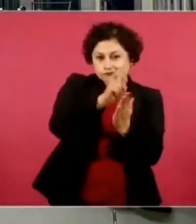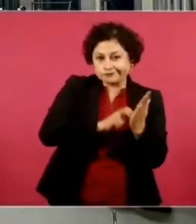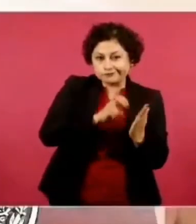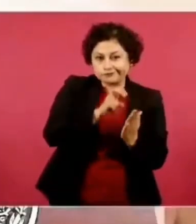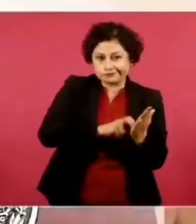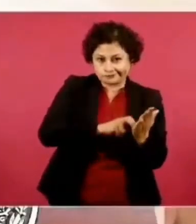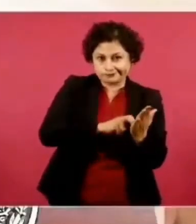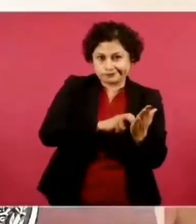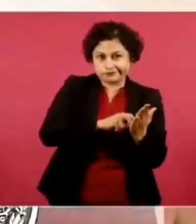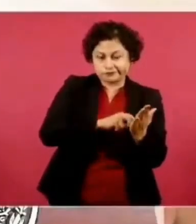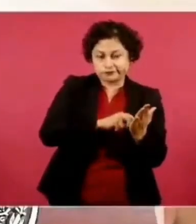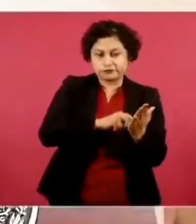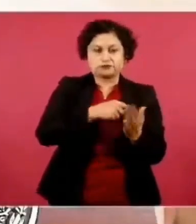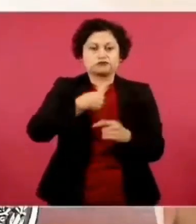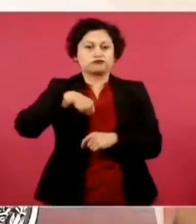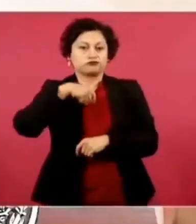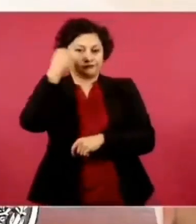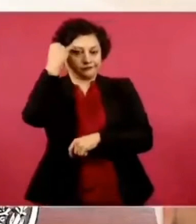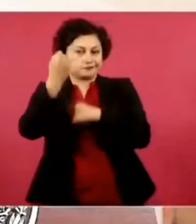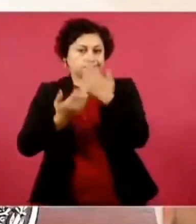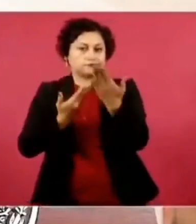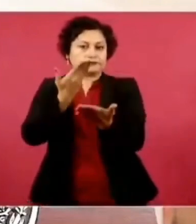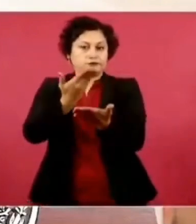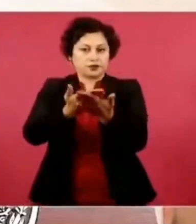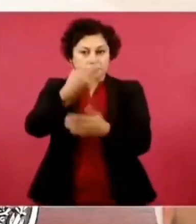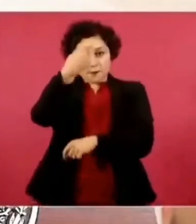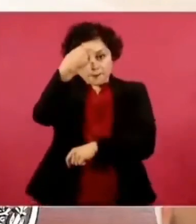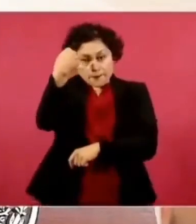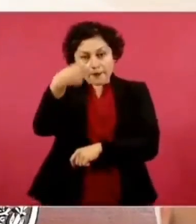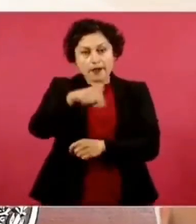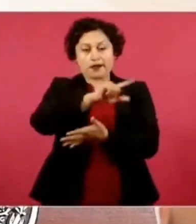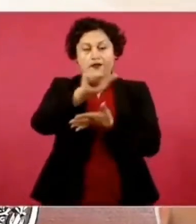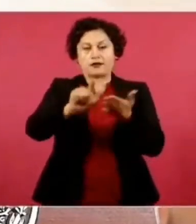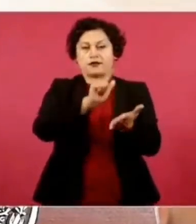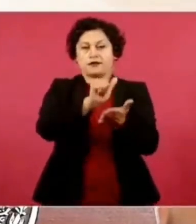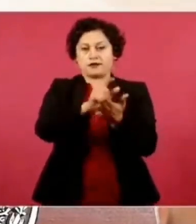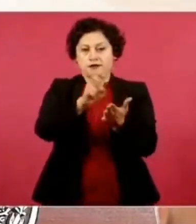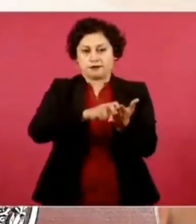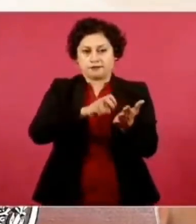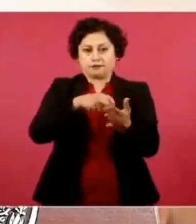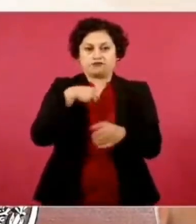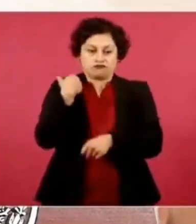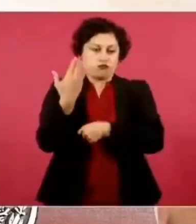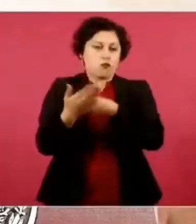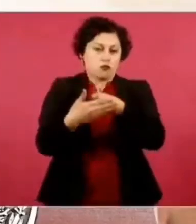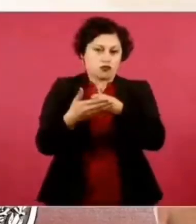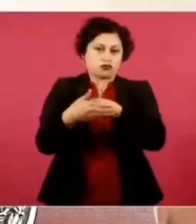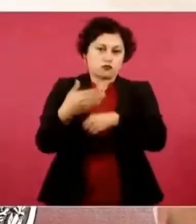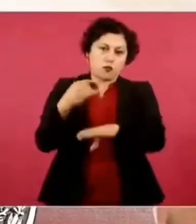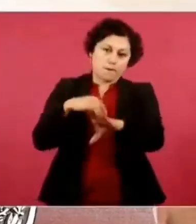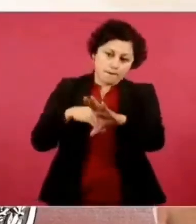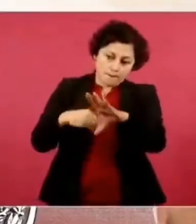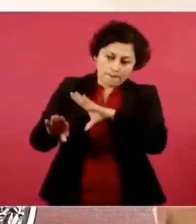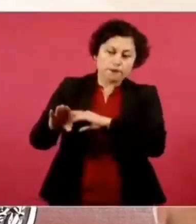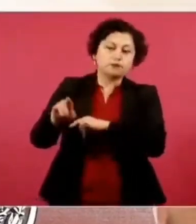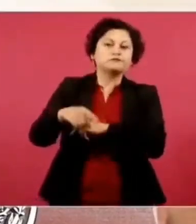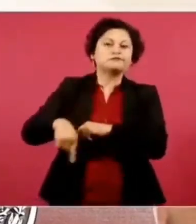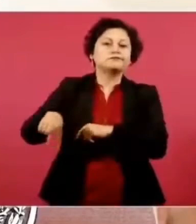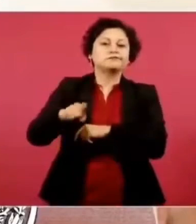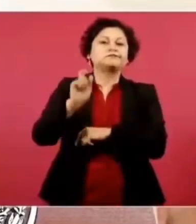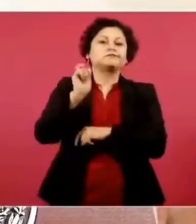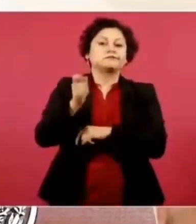de las iniciativas de reformas que voy a enviar, ahí va de nuevo la